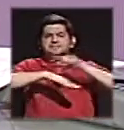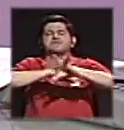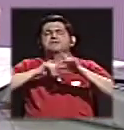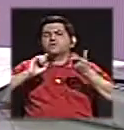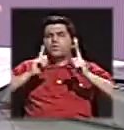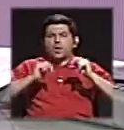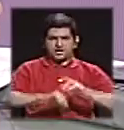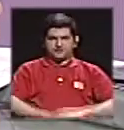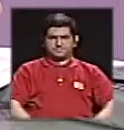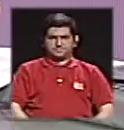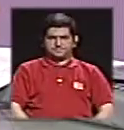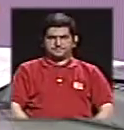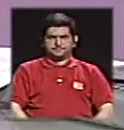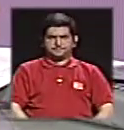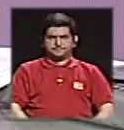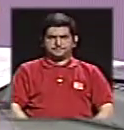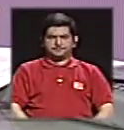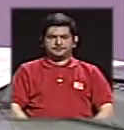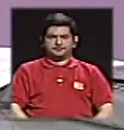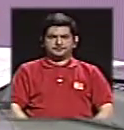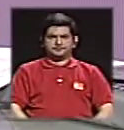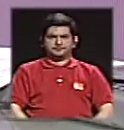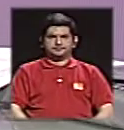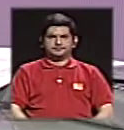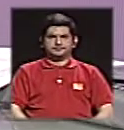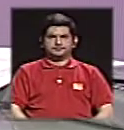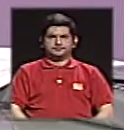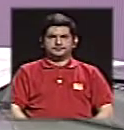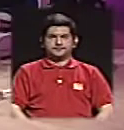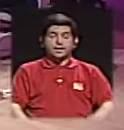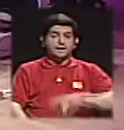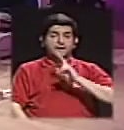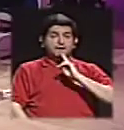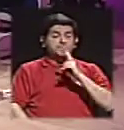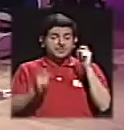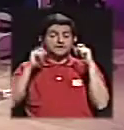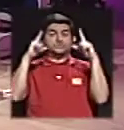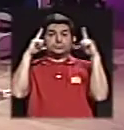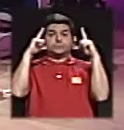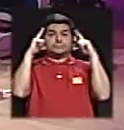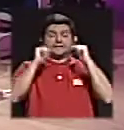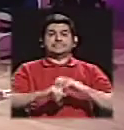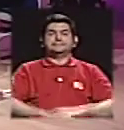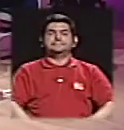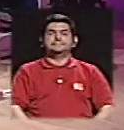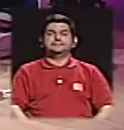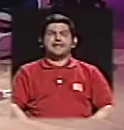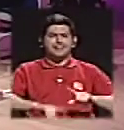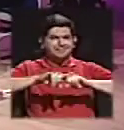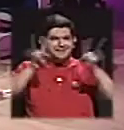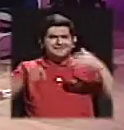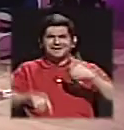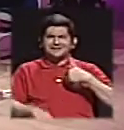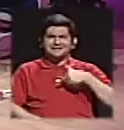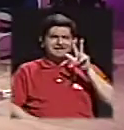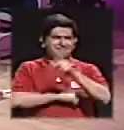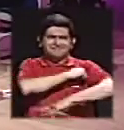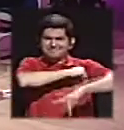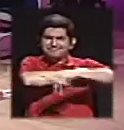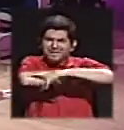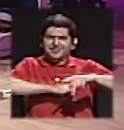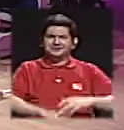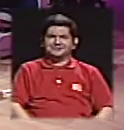eso. Claro. Ha sido realmente sorprendente la diferencia entre tres